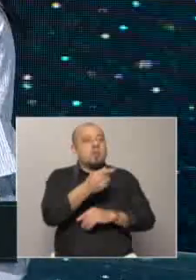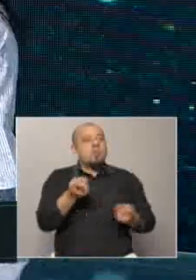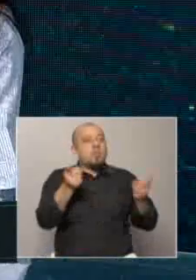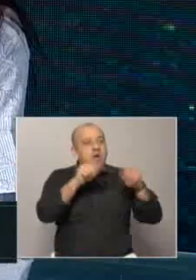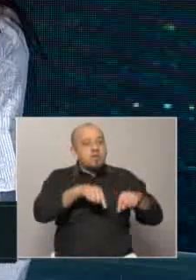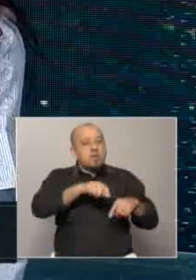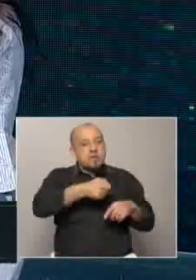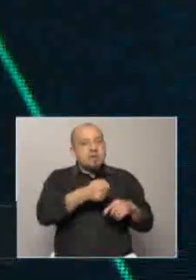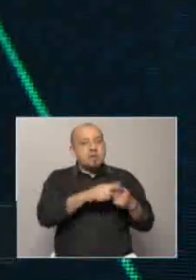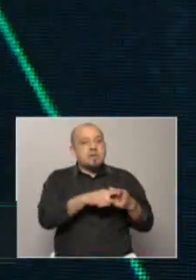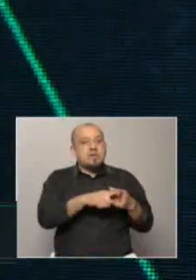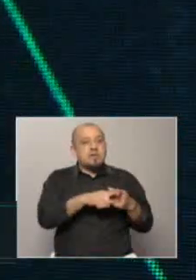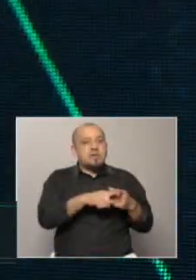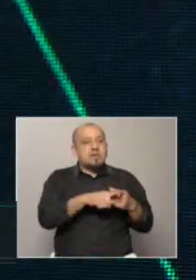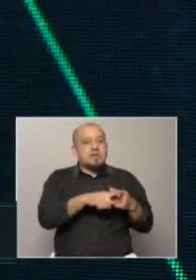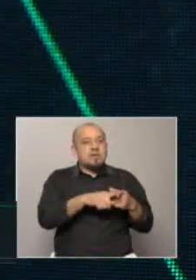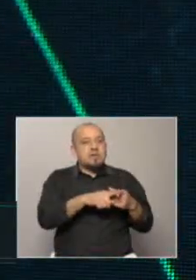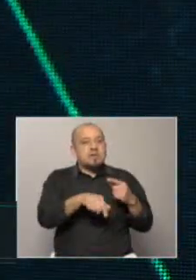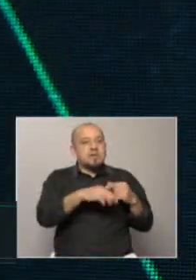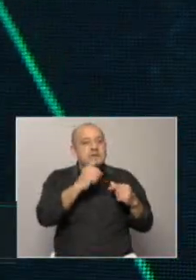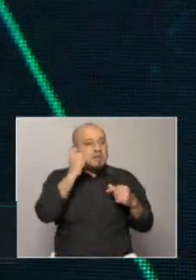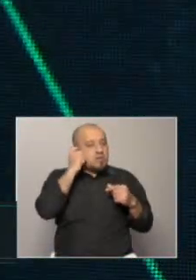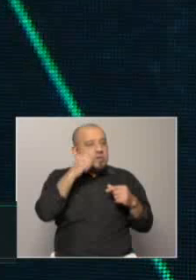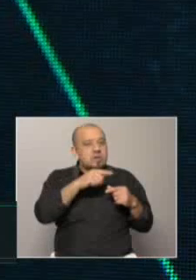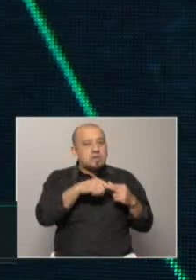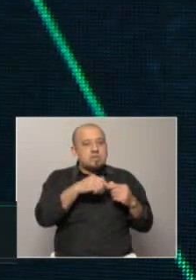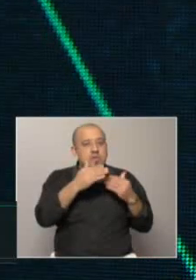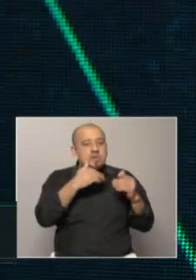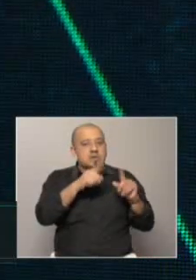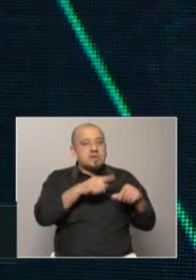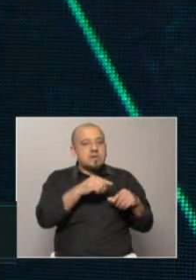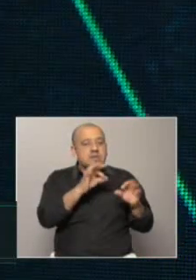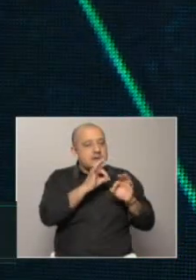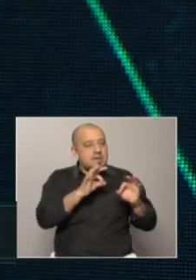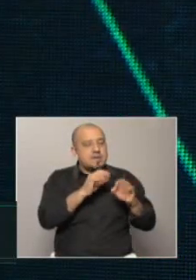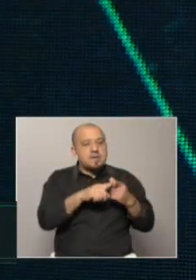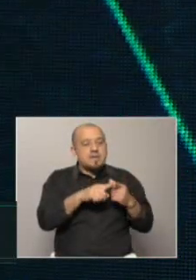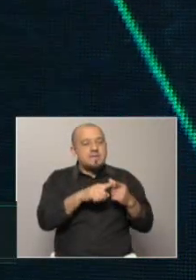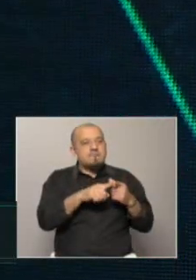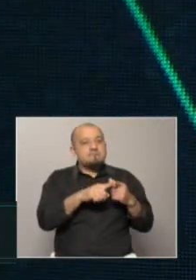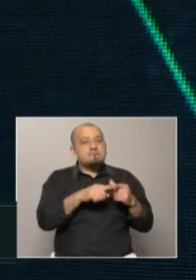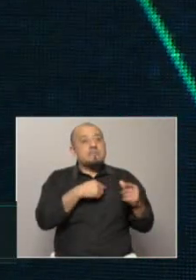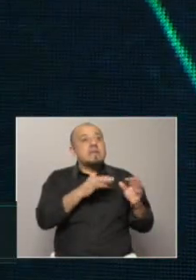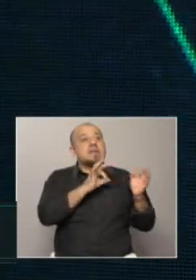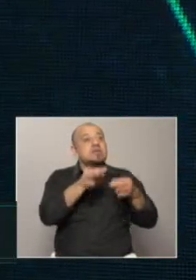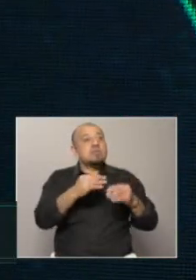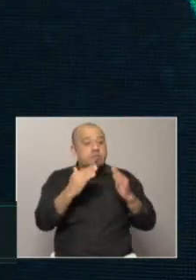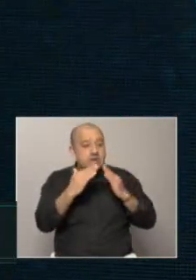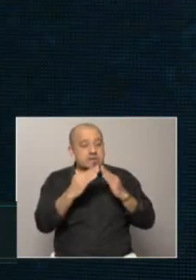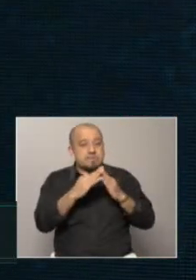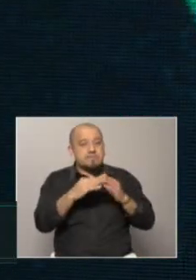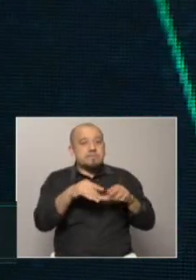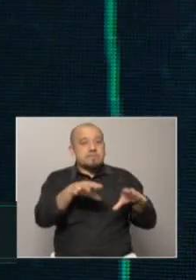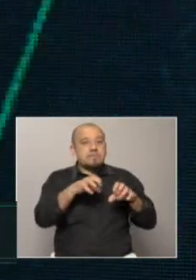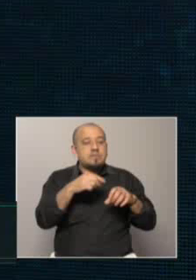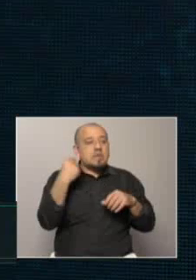canal, y con los celulares primitivos empiezo a hacer gestión, no sé qué, nada, no, imposible. Llego a mi casa, yo vivía en